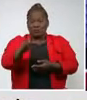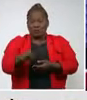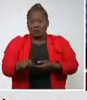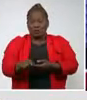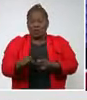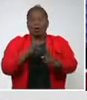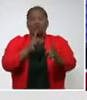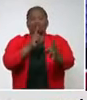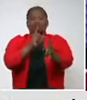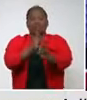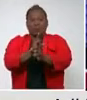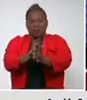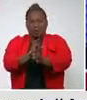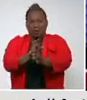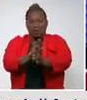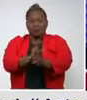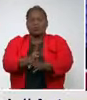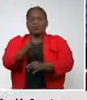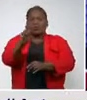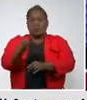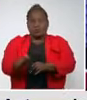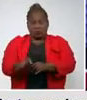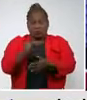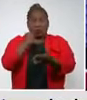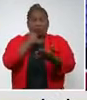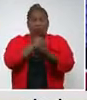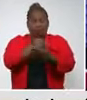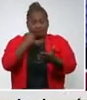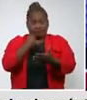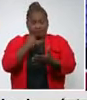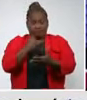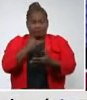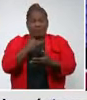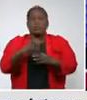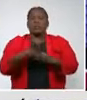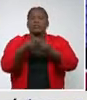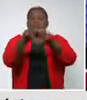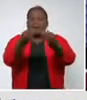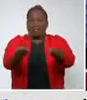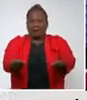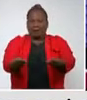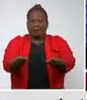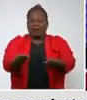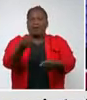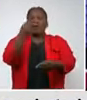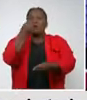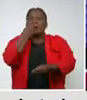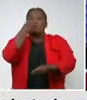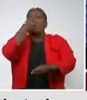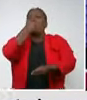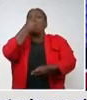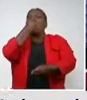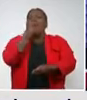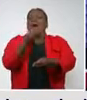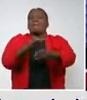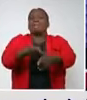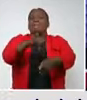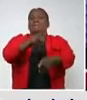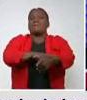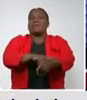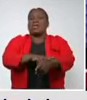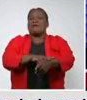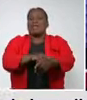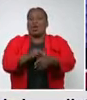contactos de los casos confirmados y los contactos de los casos sospechosos. En La Habana, como